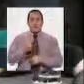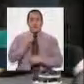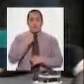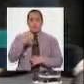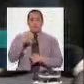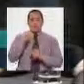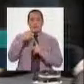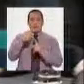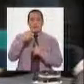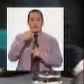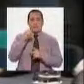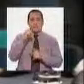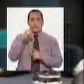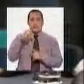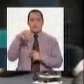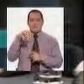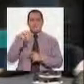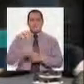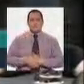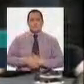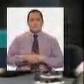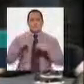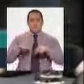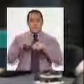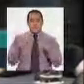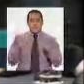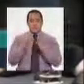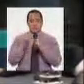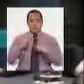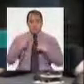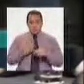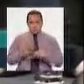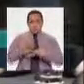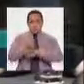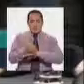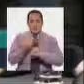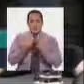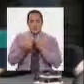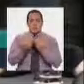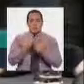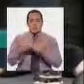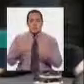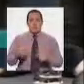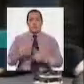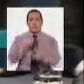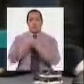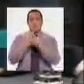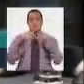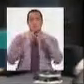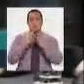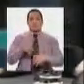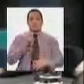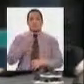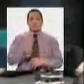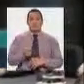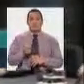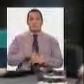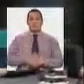Catriano. Esa reunión, a la cual entramos por la puerta principal del Palacio de